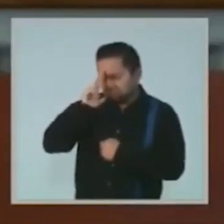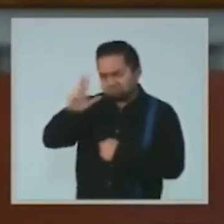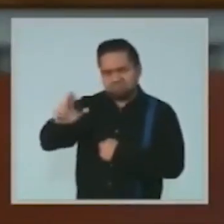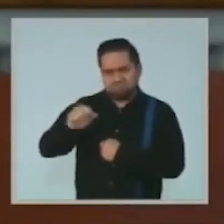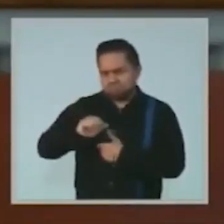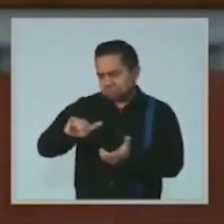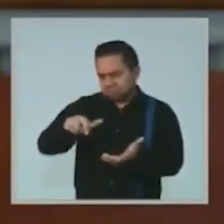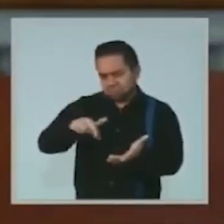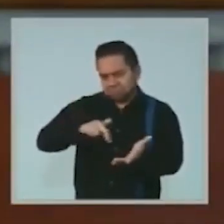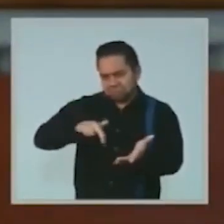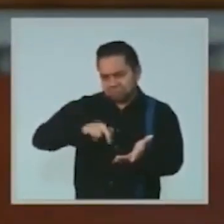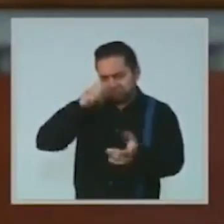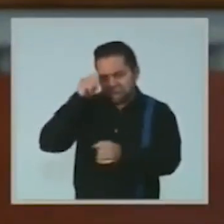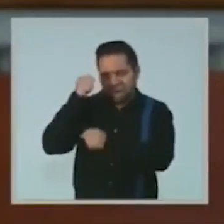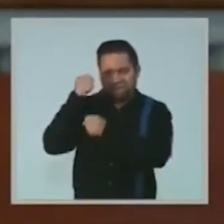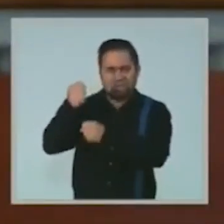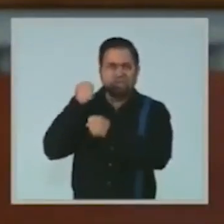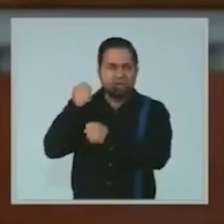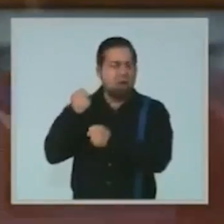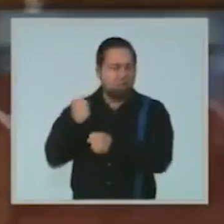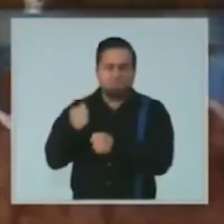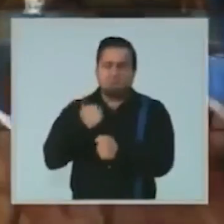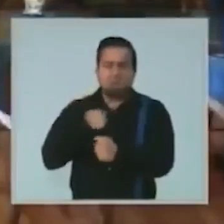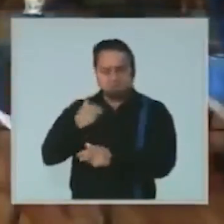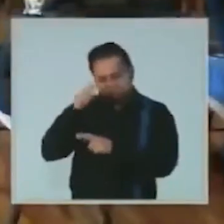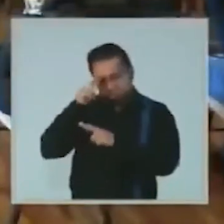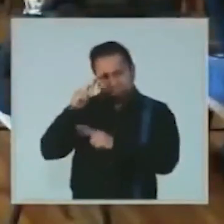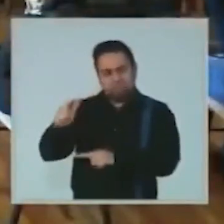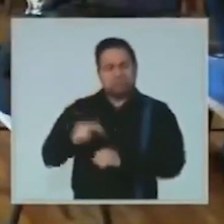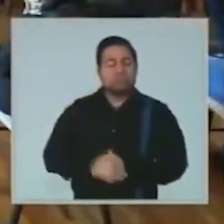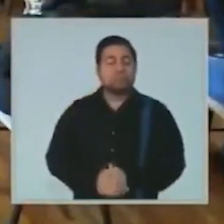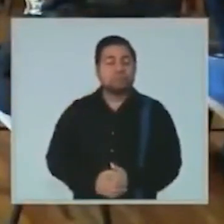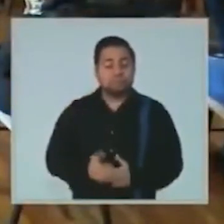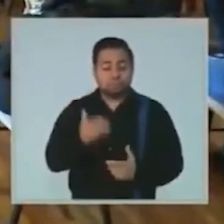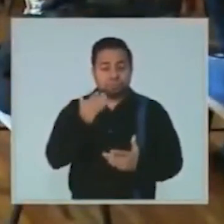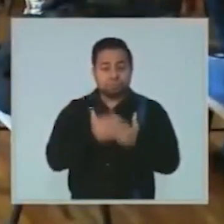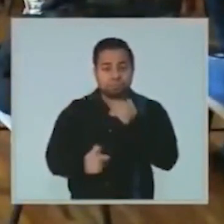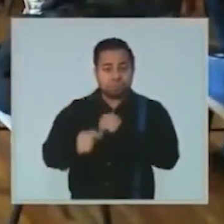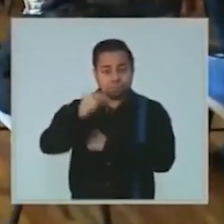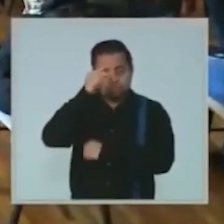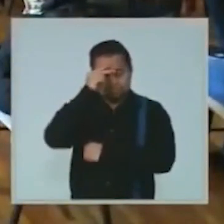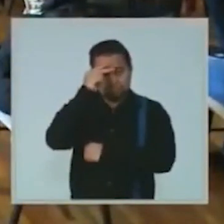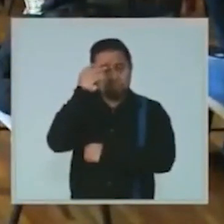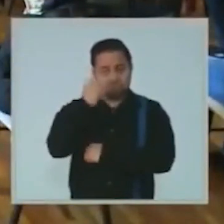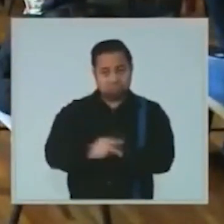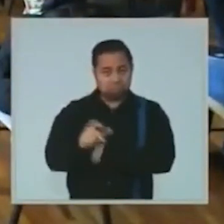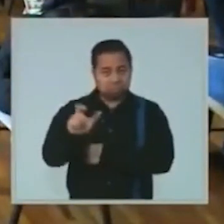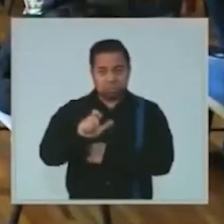los 30.6 millones ejercidos, se informó que al término del periodo habían sido pagados